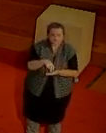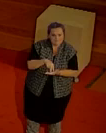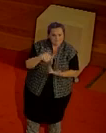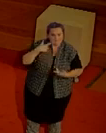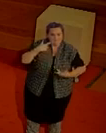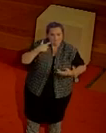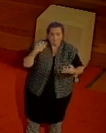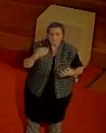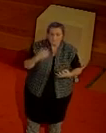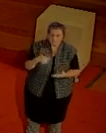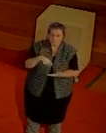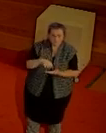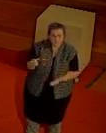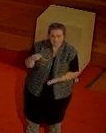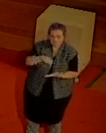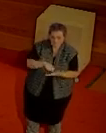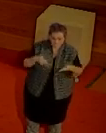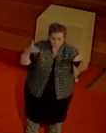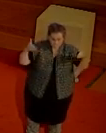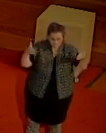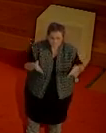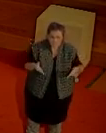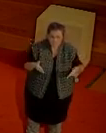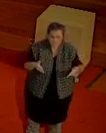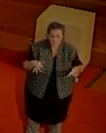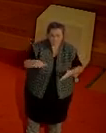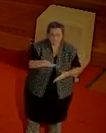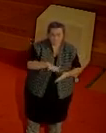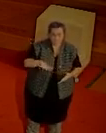cual el centro de gravedad está fijado en la zona